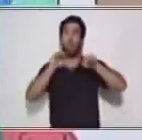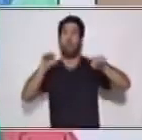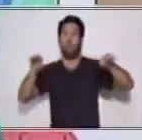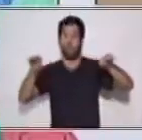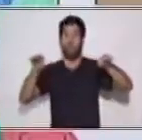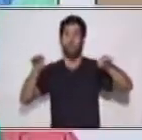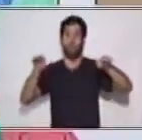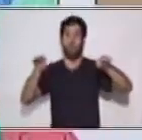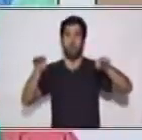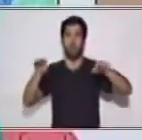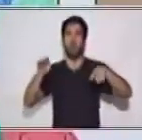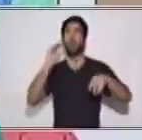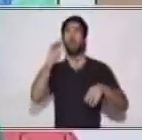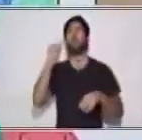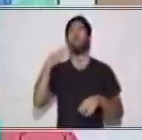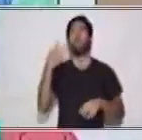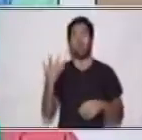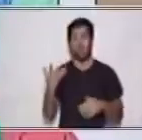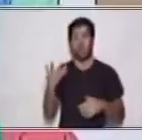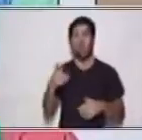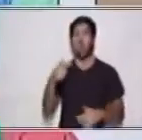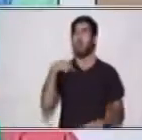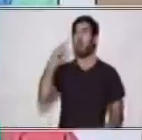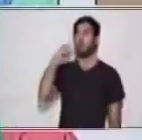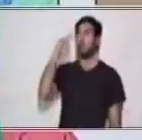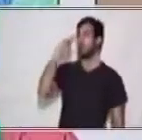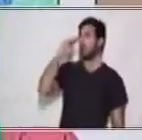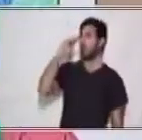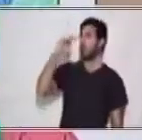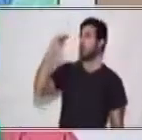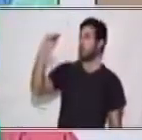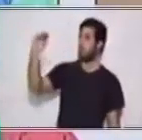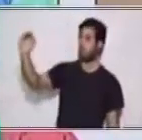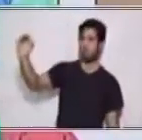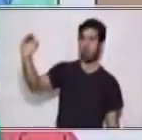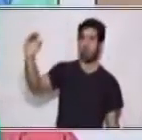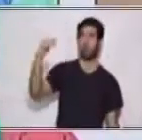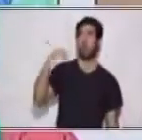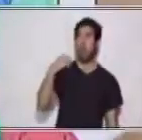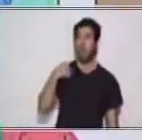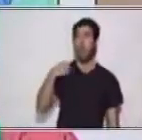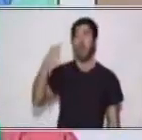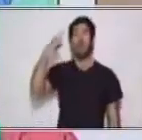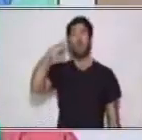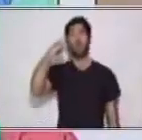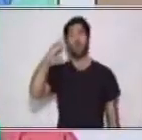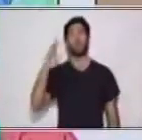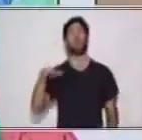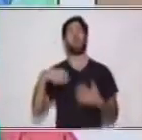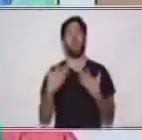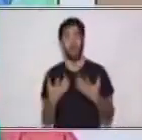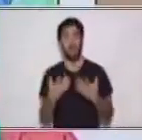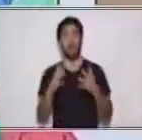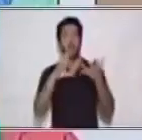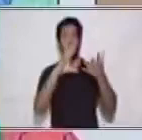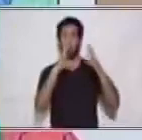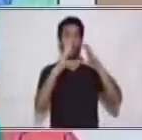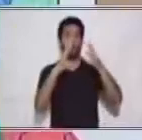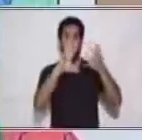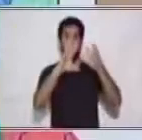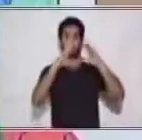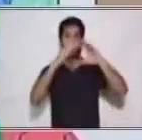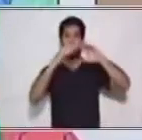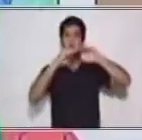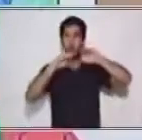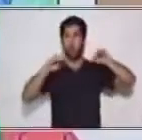ver la línea horizontal en el paisaje. Ellos pensaban que la Tierra tenía